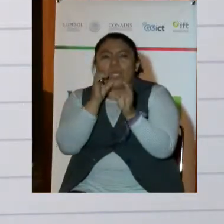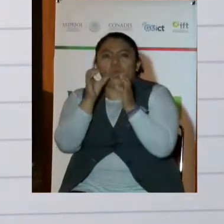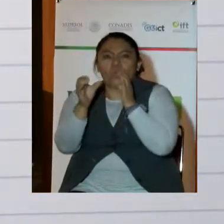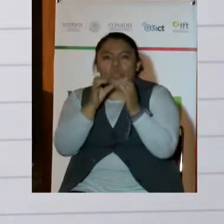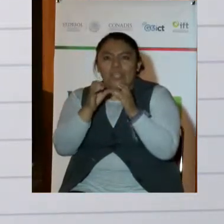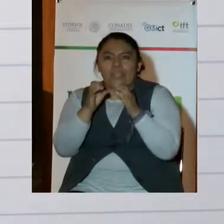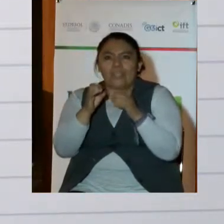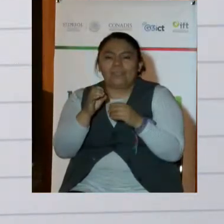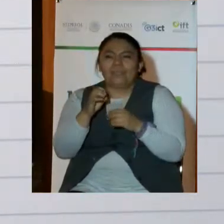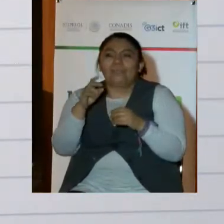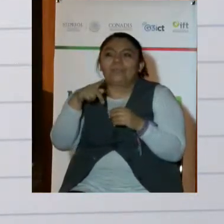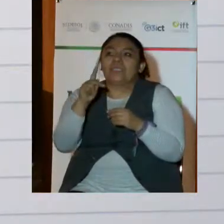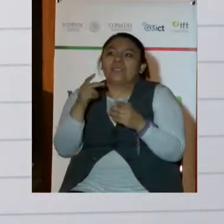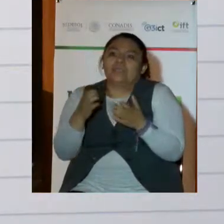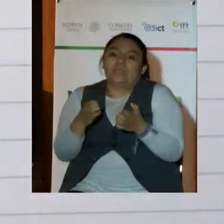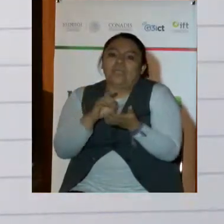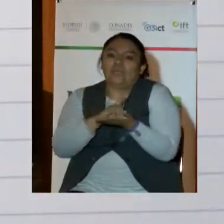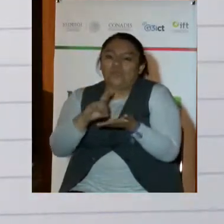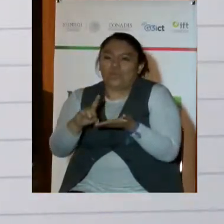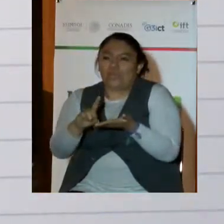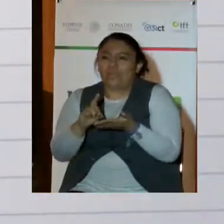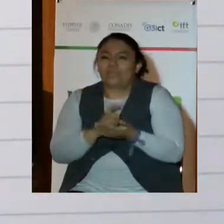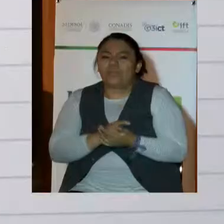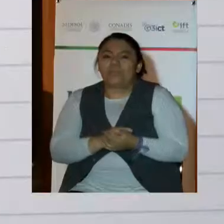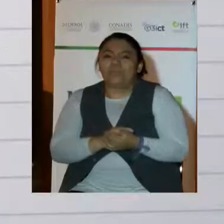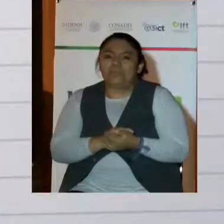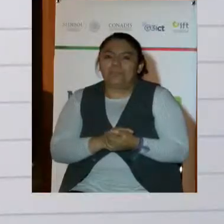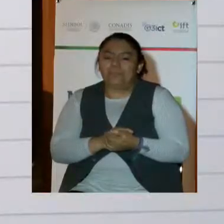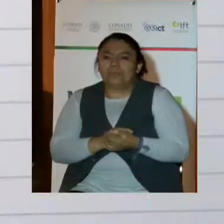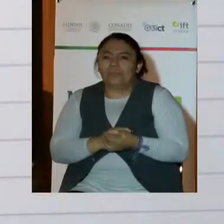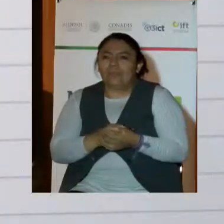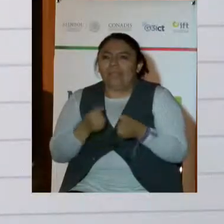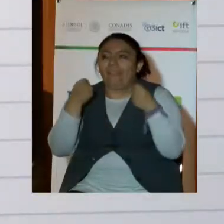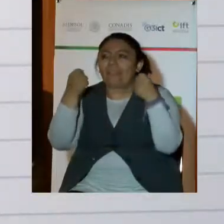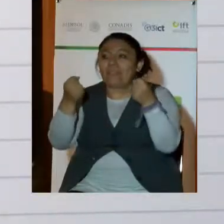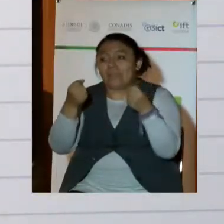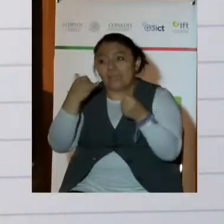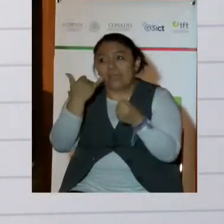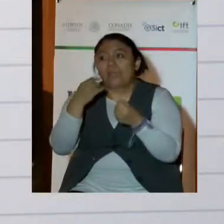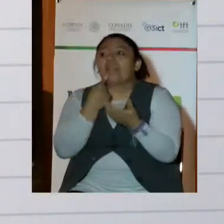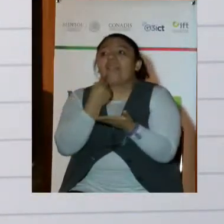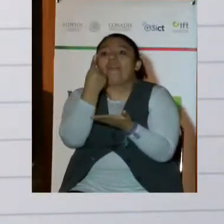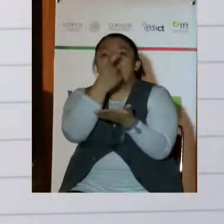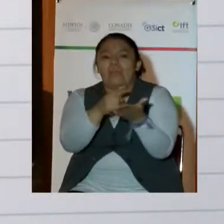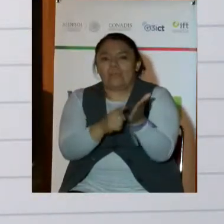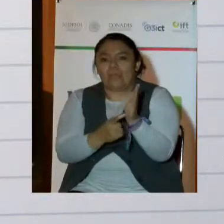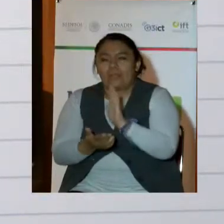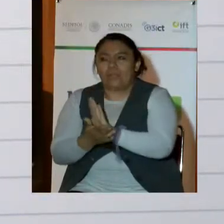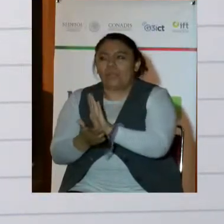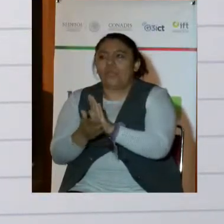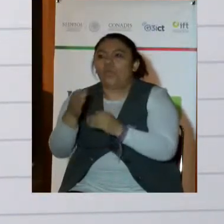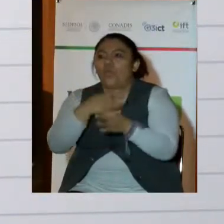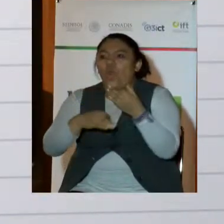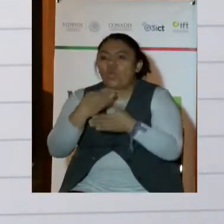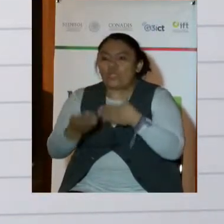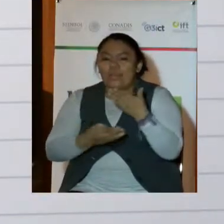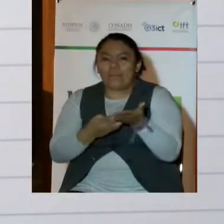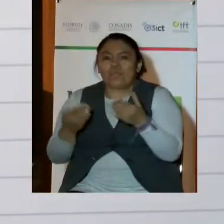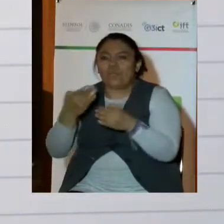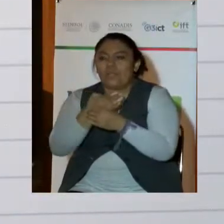tener contenidos? Entonces, ese tipo de acciones van a ser las que hagan un cambio. Entonces, yo soy más de la idea de